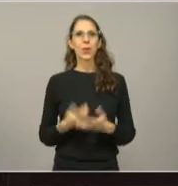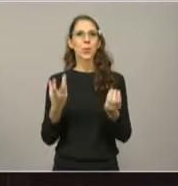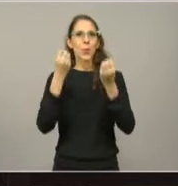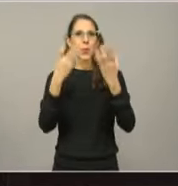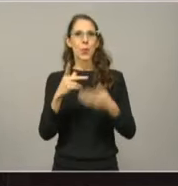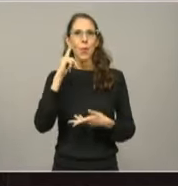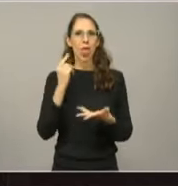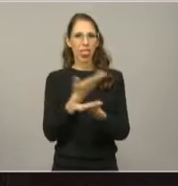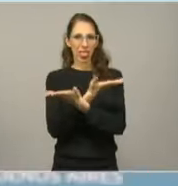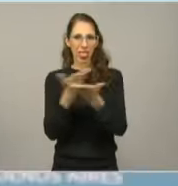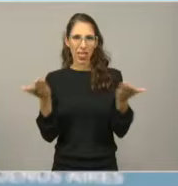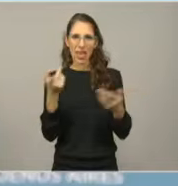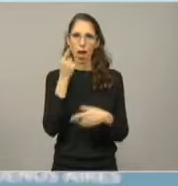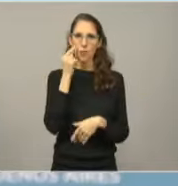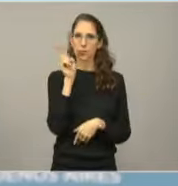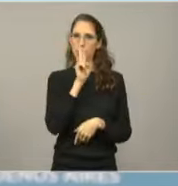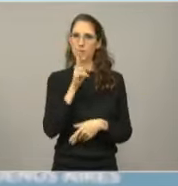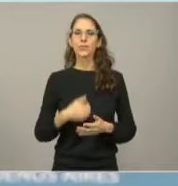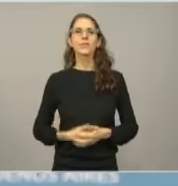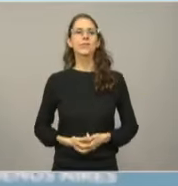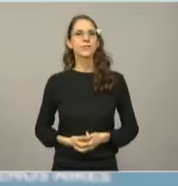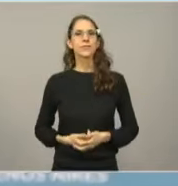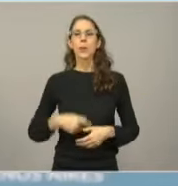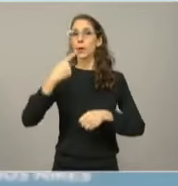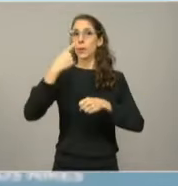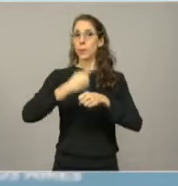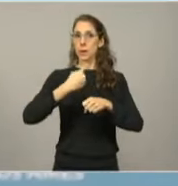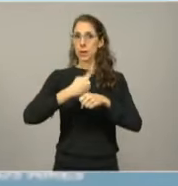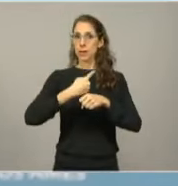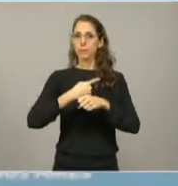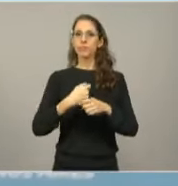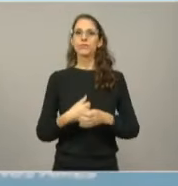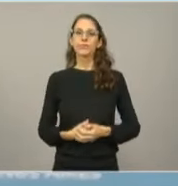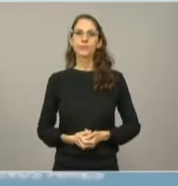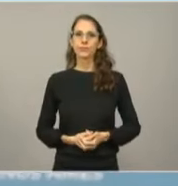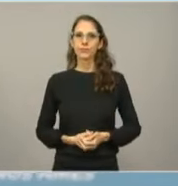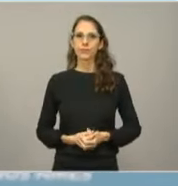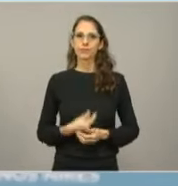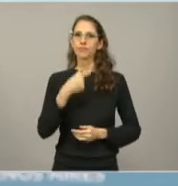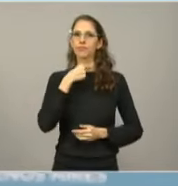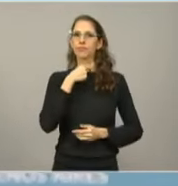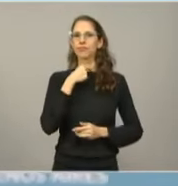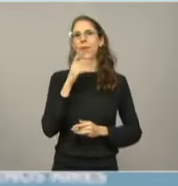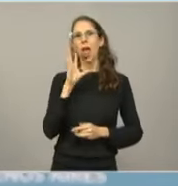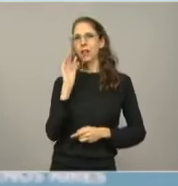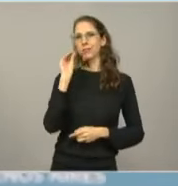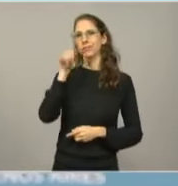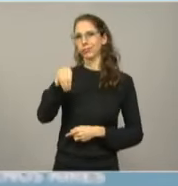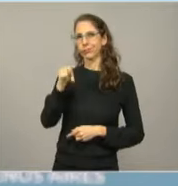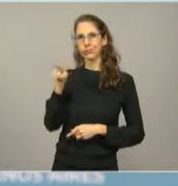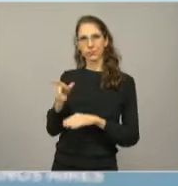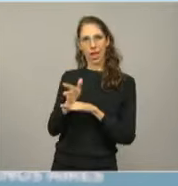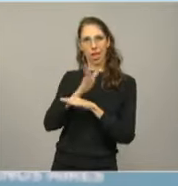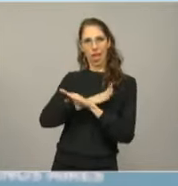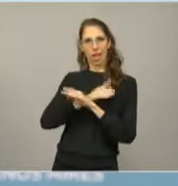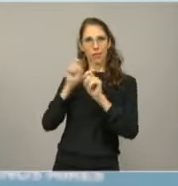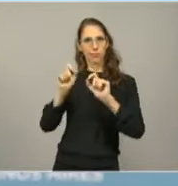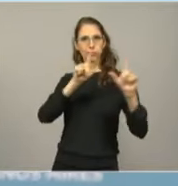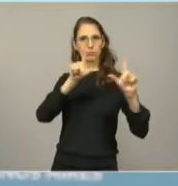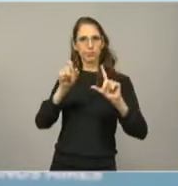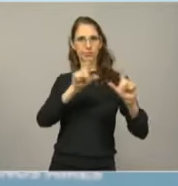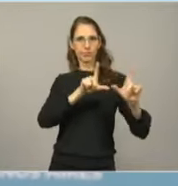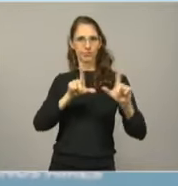buenos días a todos a todas eh En primer lugar e quería hacer un breve comentario sobre lo que lo que mostró